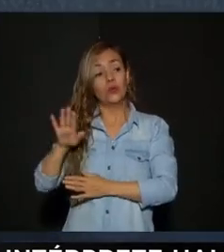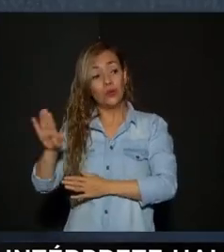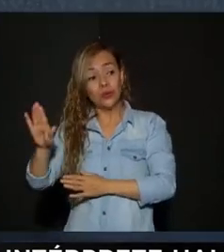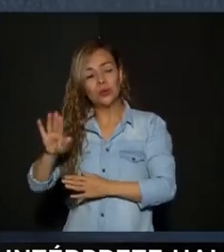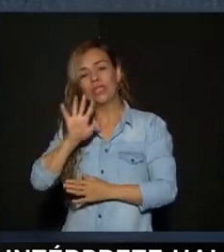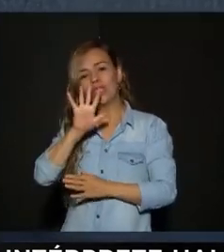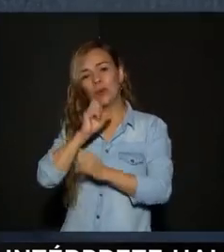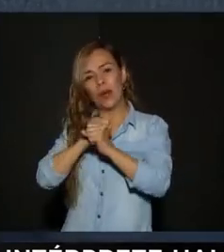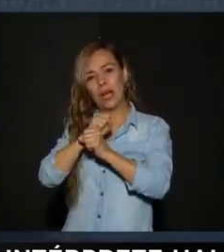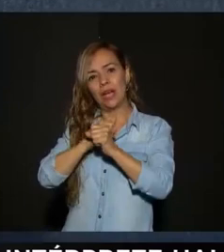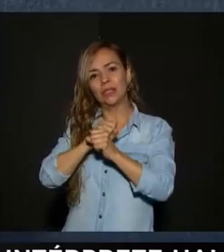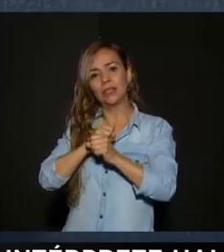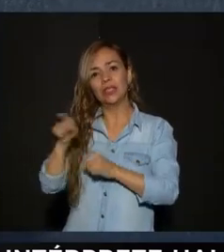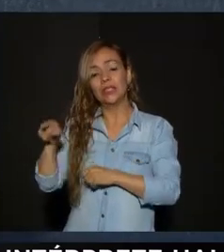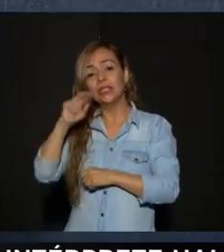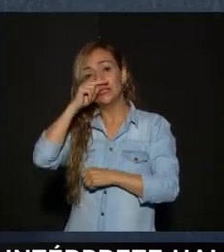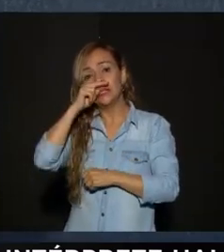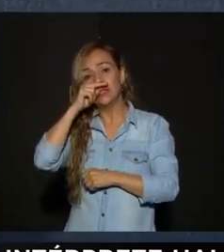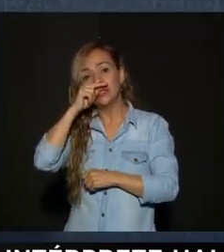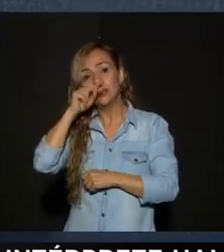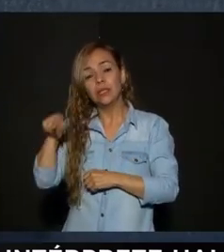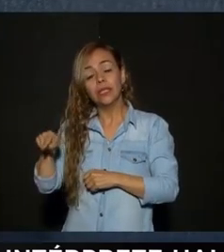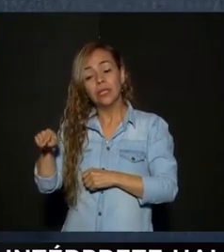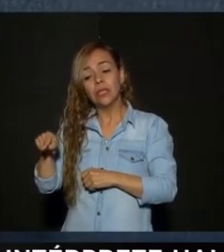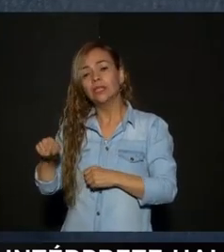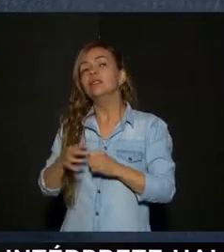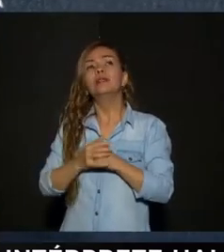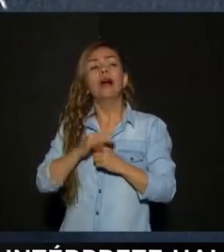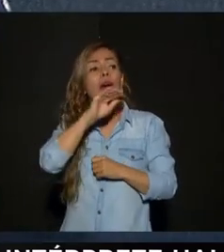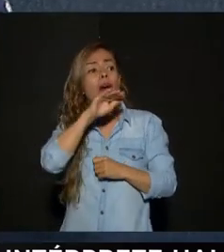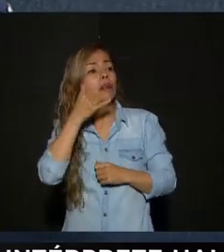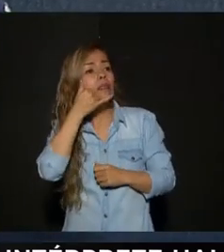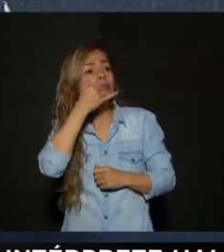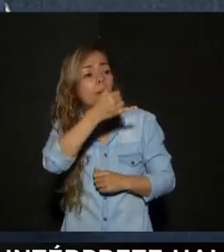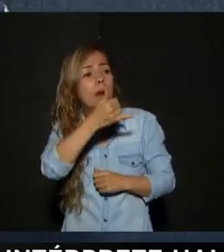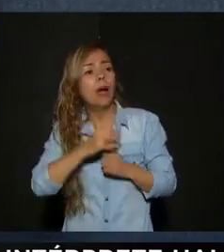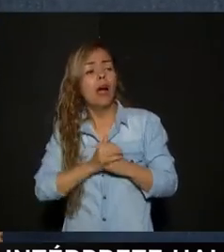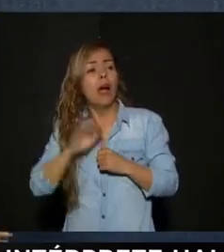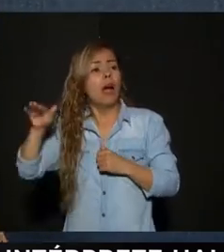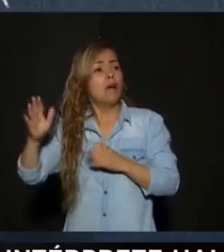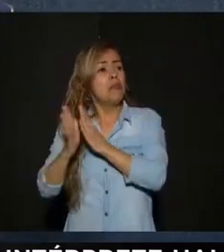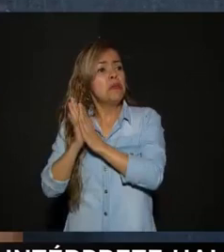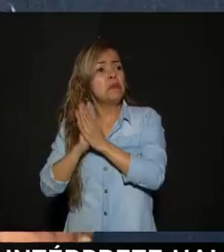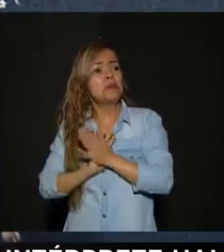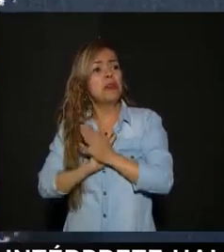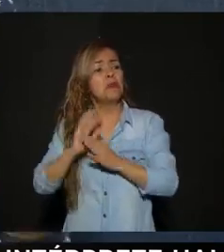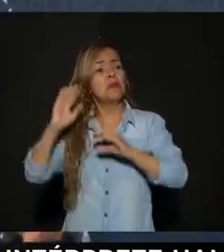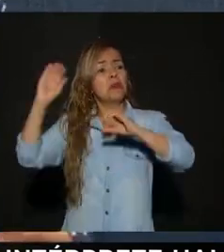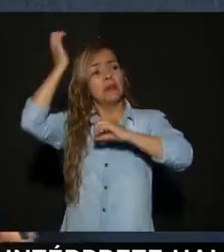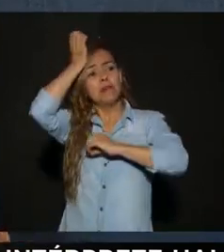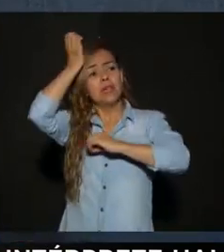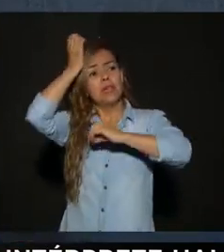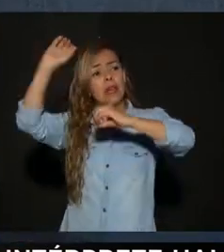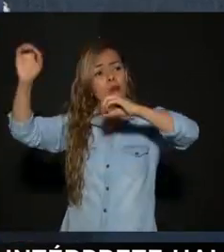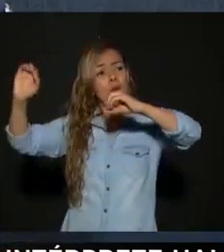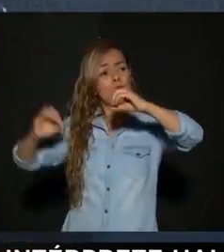que le contaron que se iba a acercar un asteroide a la Tierra. Entonces, todo asustado. Claro. Y cuando uno ve esas imágenes